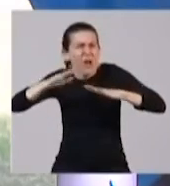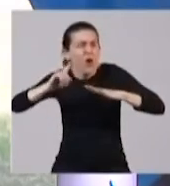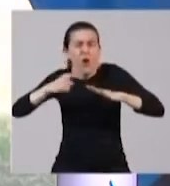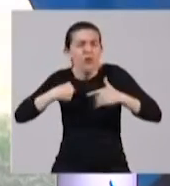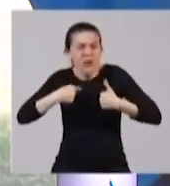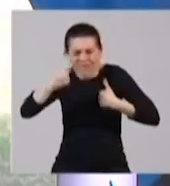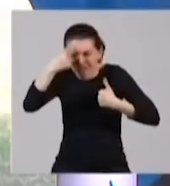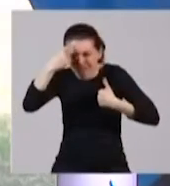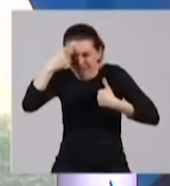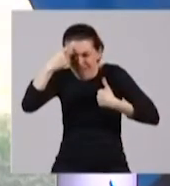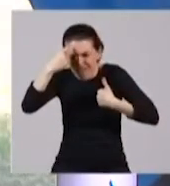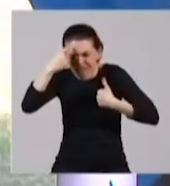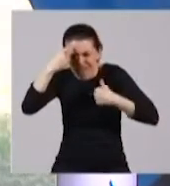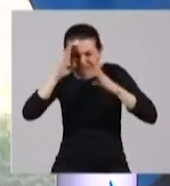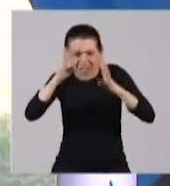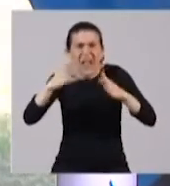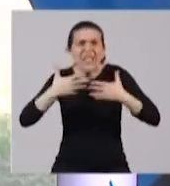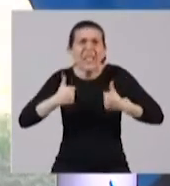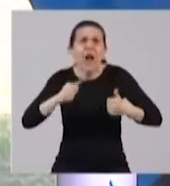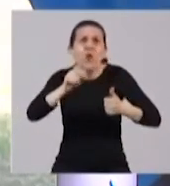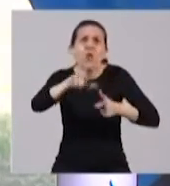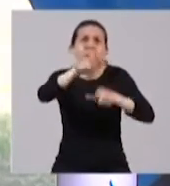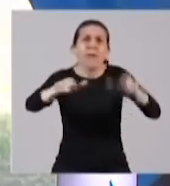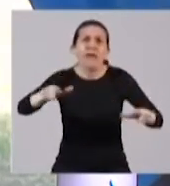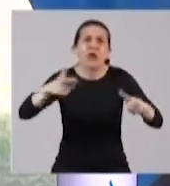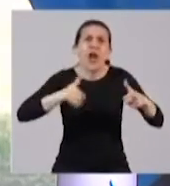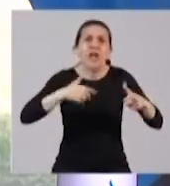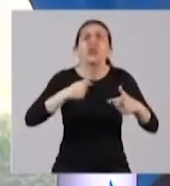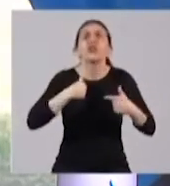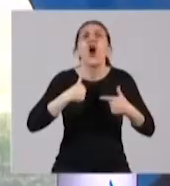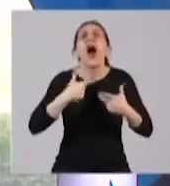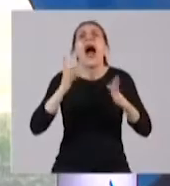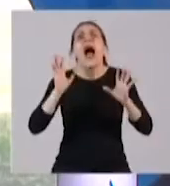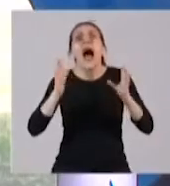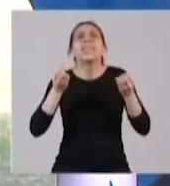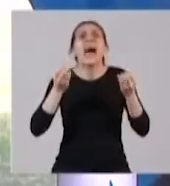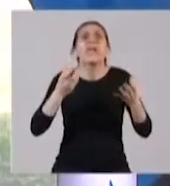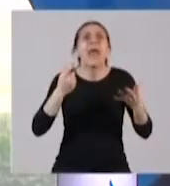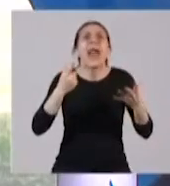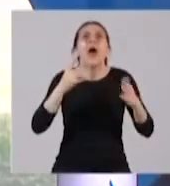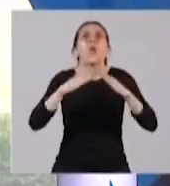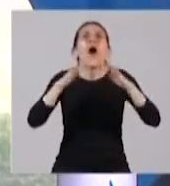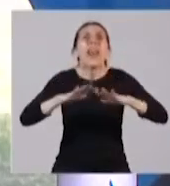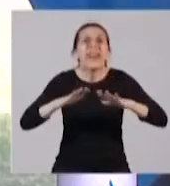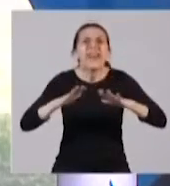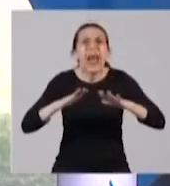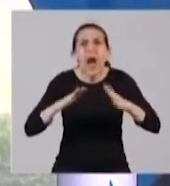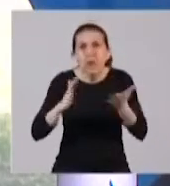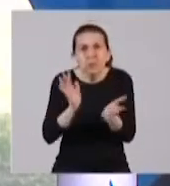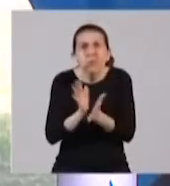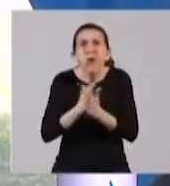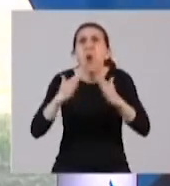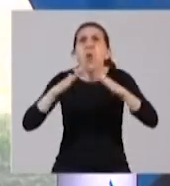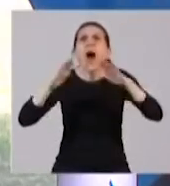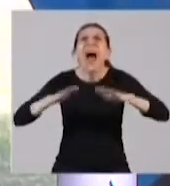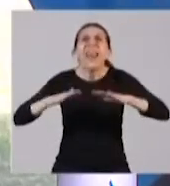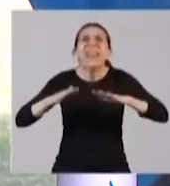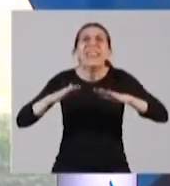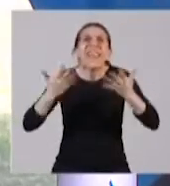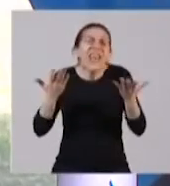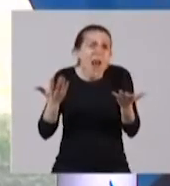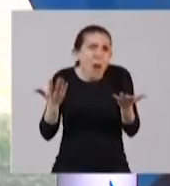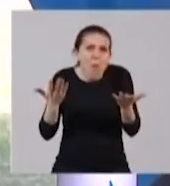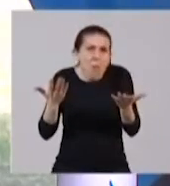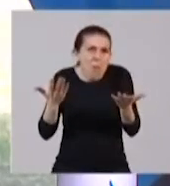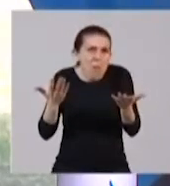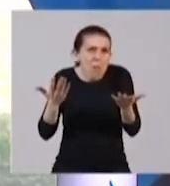argentinos. Yo no disfruto ninguna cuarentena que no existe, porque hace muchos meses que